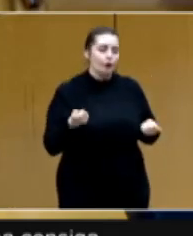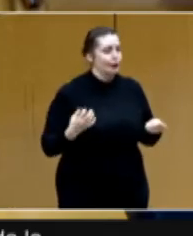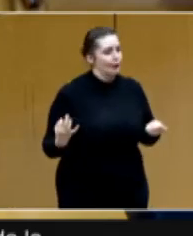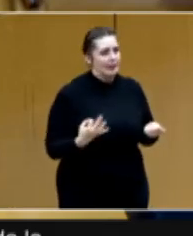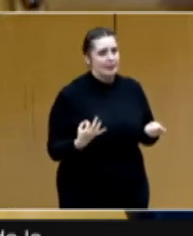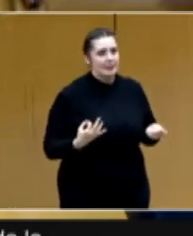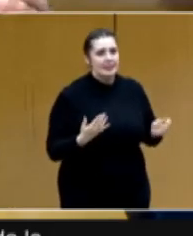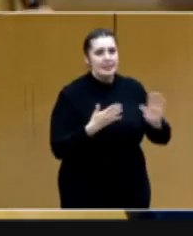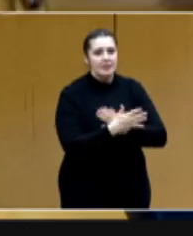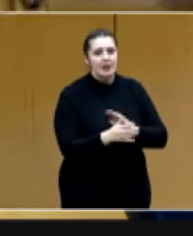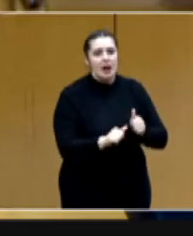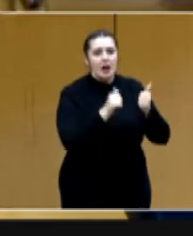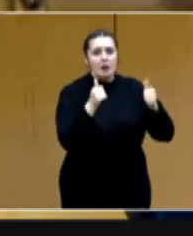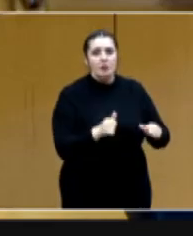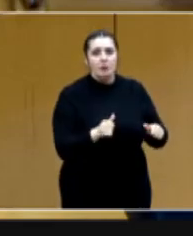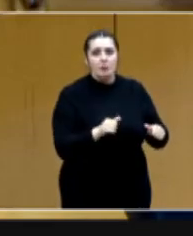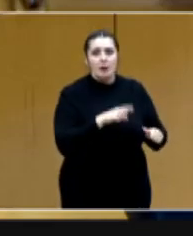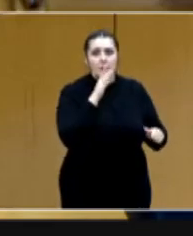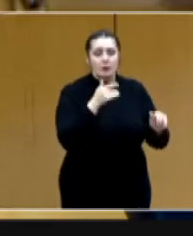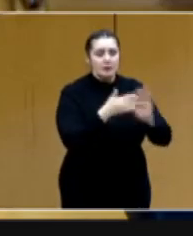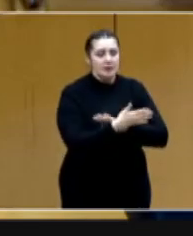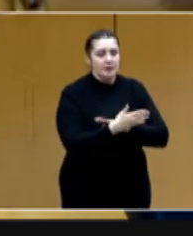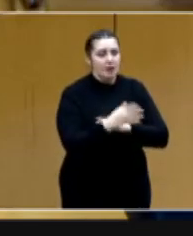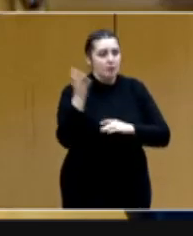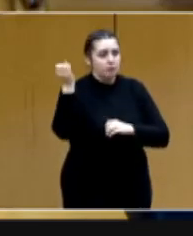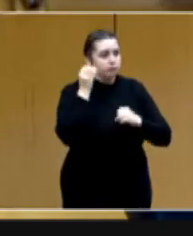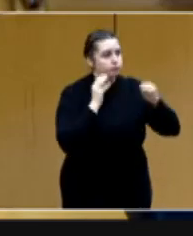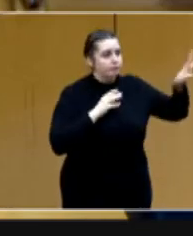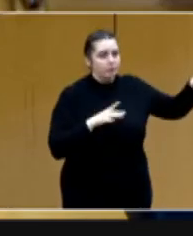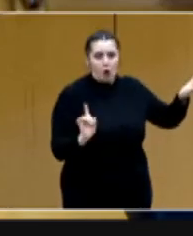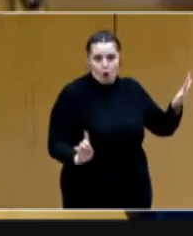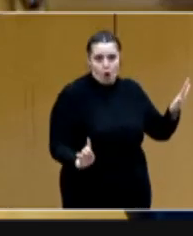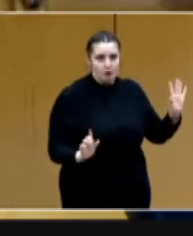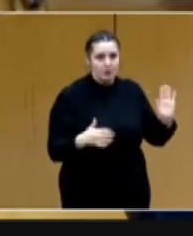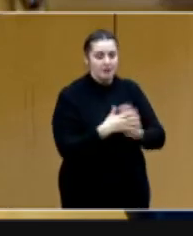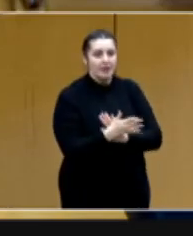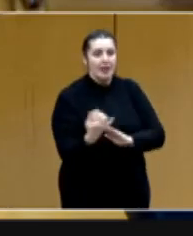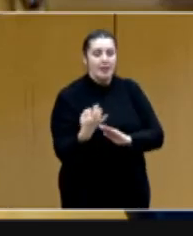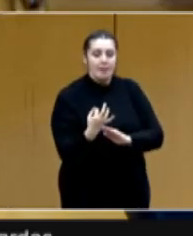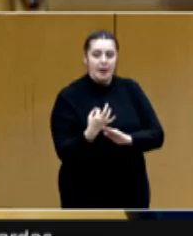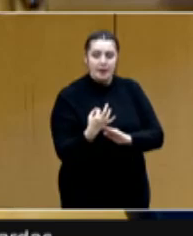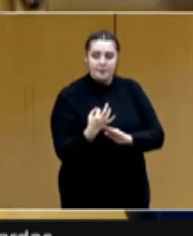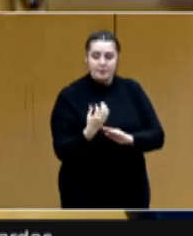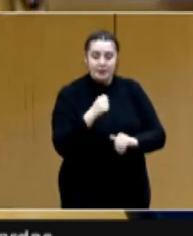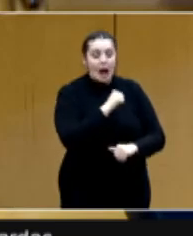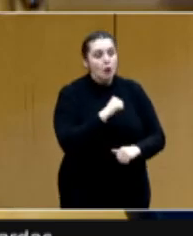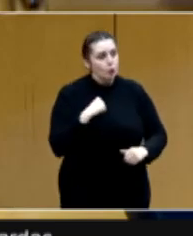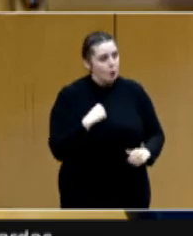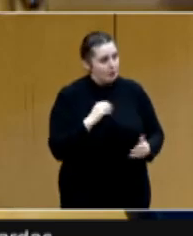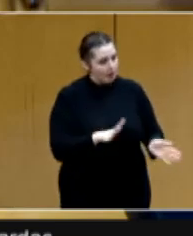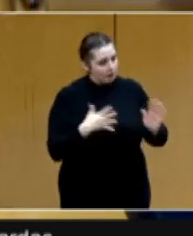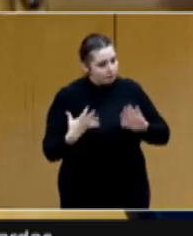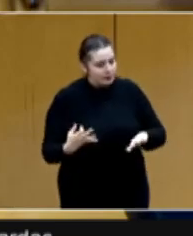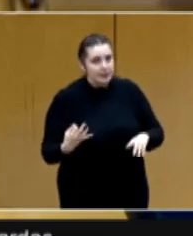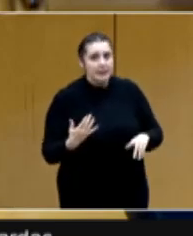que lo que lo que sale por la puerta entre por la ventana la salvaguardas se tienen también que proyectar sobre esta autonomía es distinto cómo